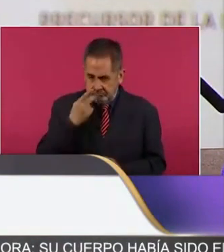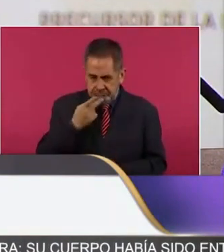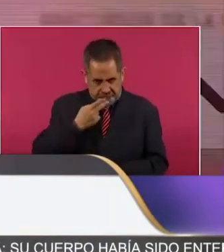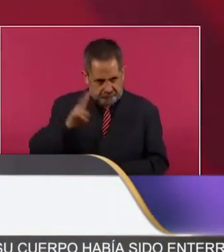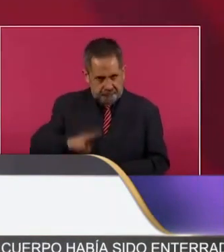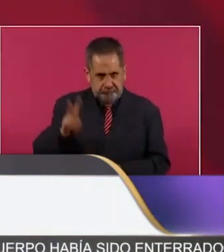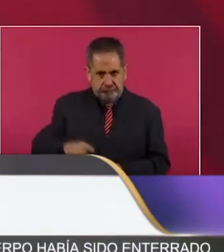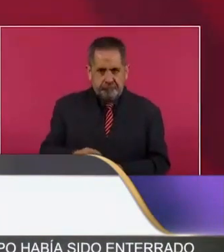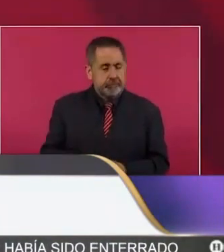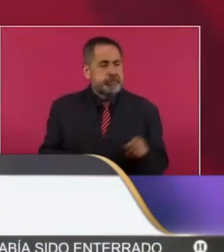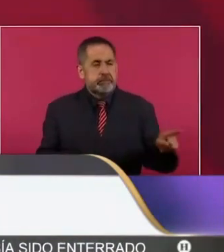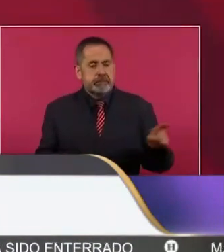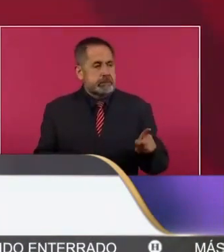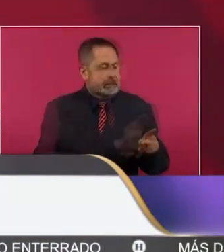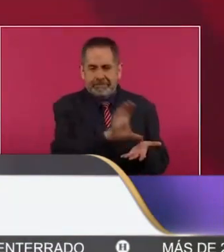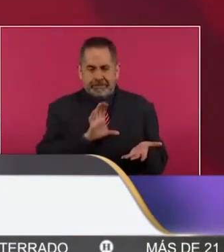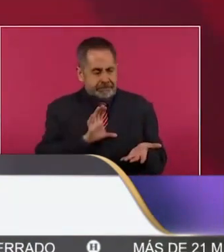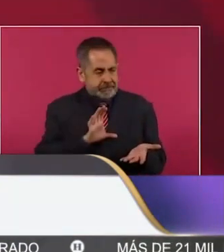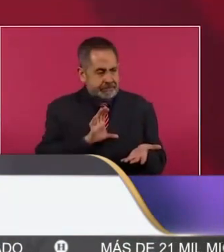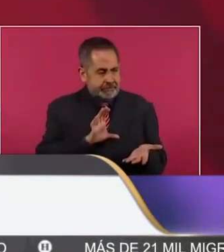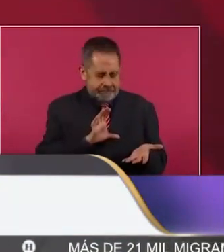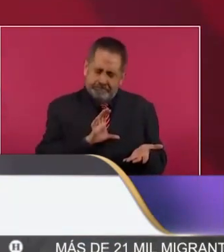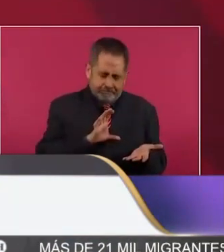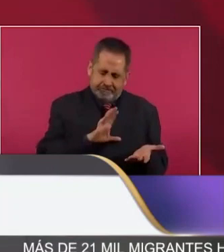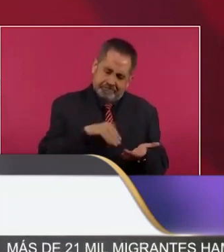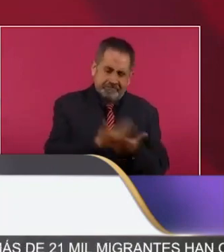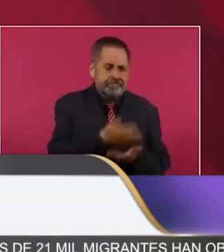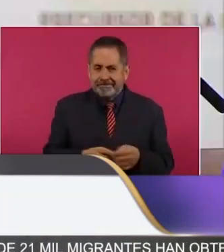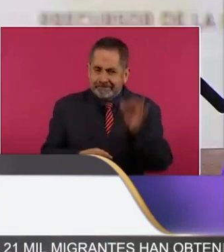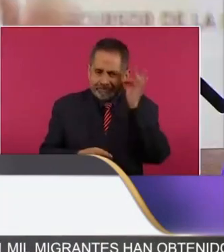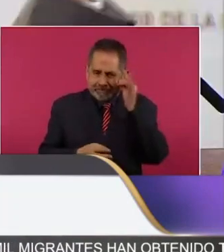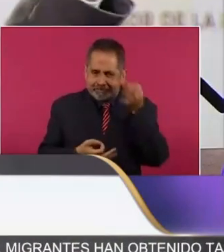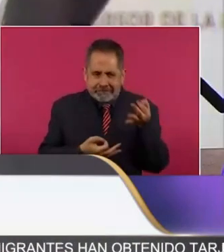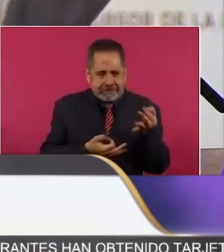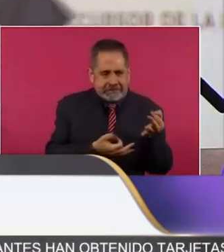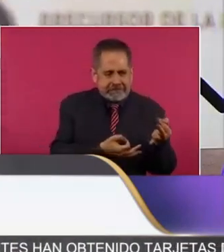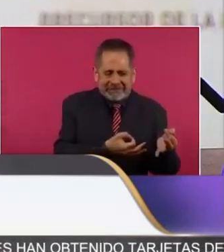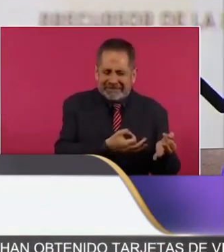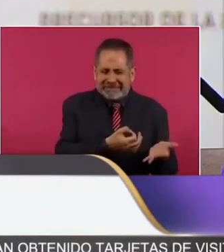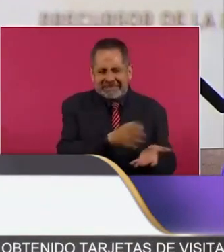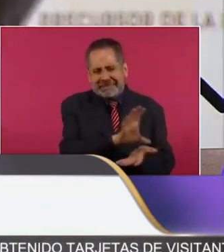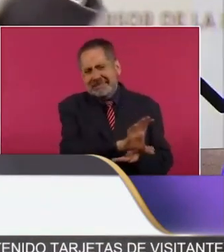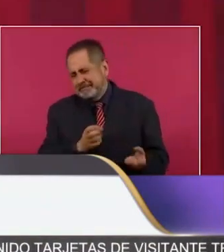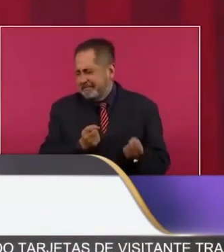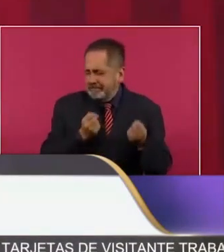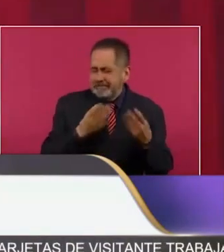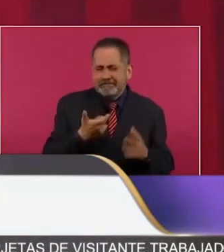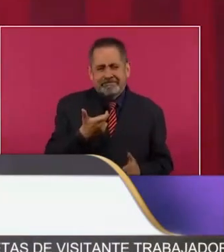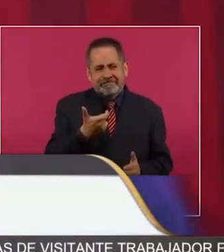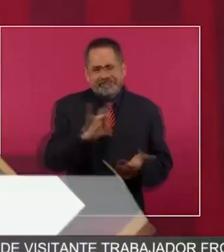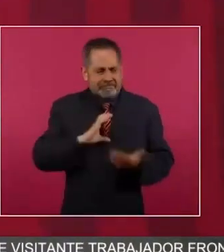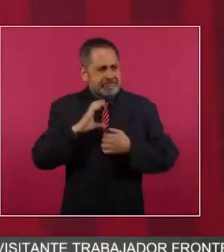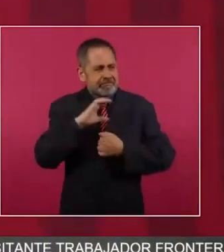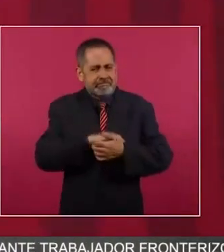plata, no resisten cañonazos, no resisten las tentaciones. O son representantes de grupos de intereses